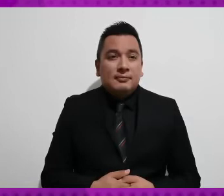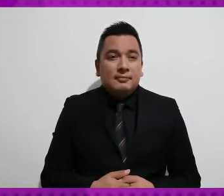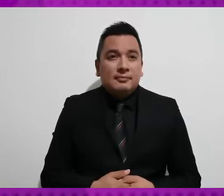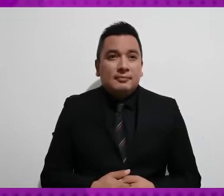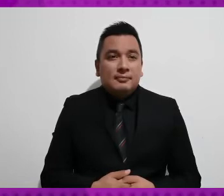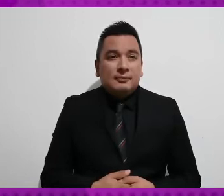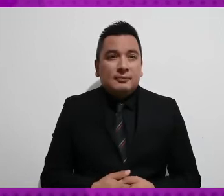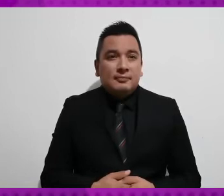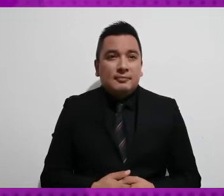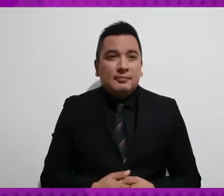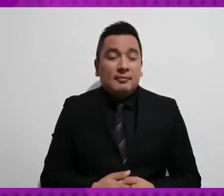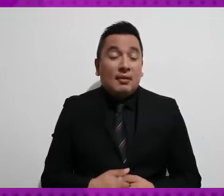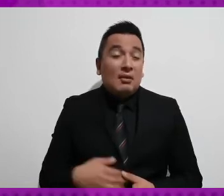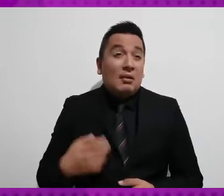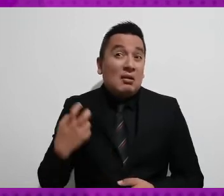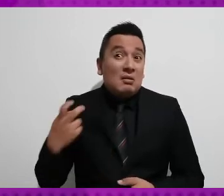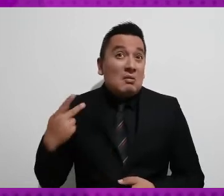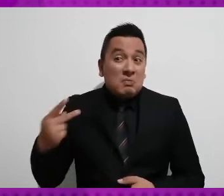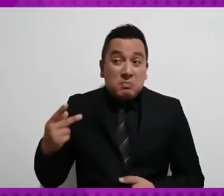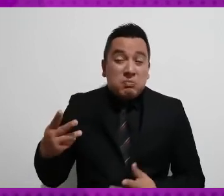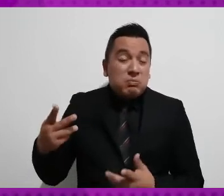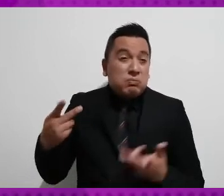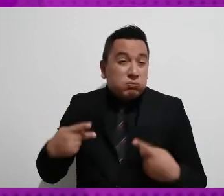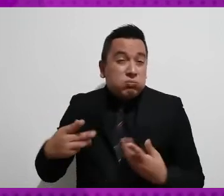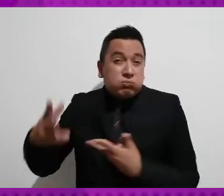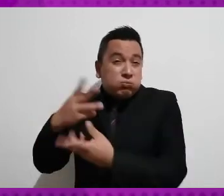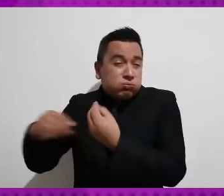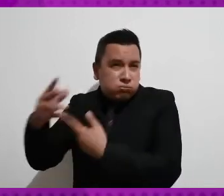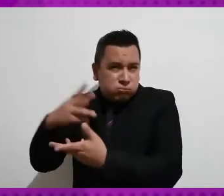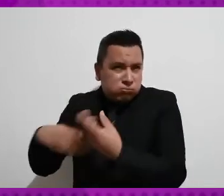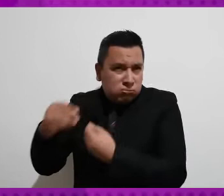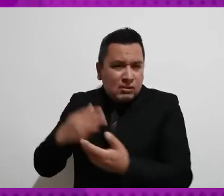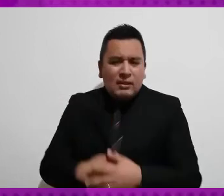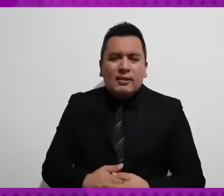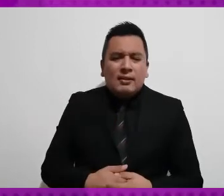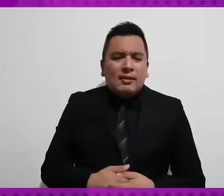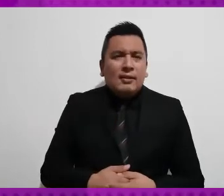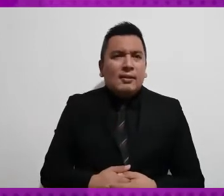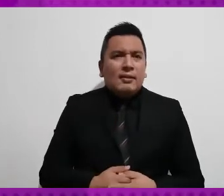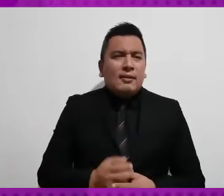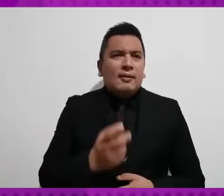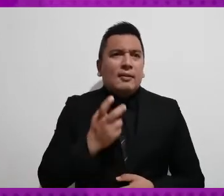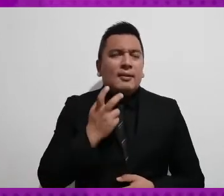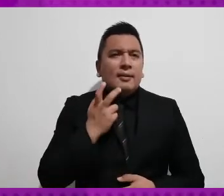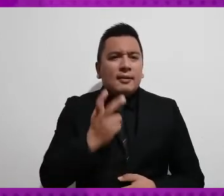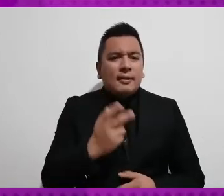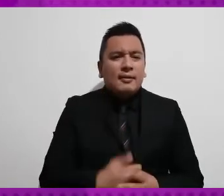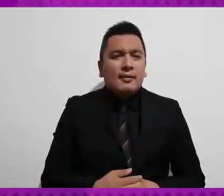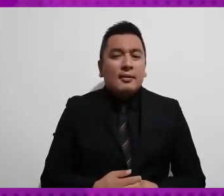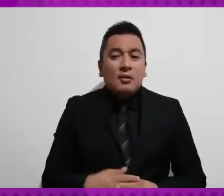sociedad. De ahí que estas orientaciones sexuales, estas identidades de género y esta forma de expresar